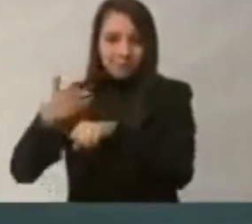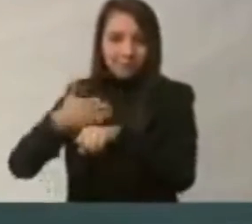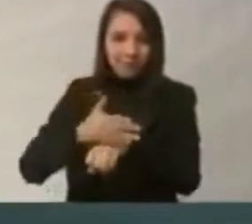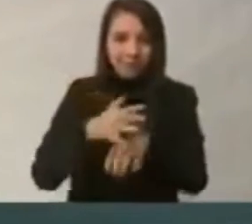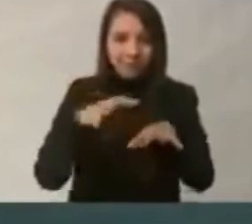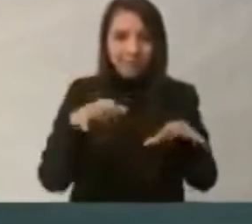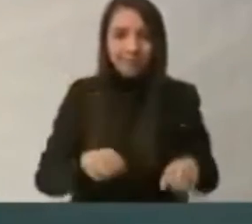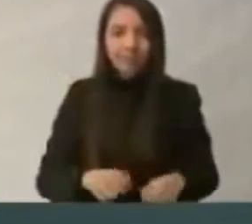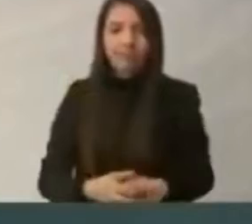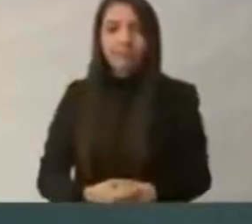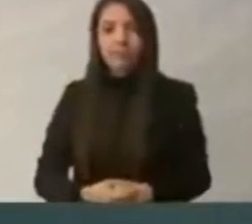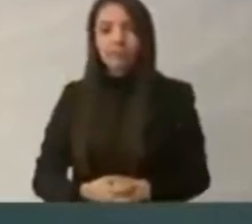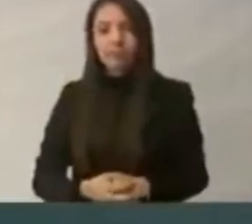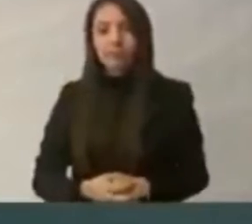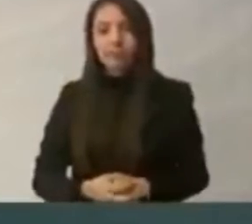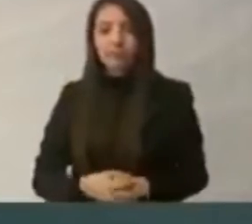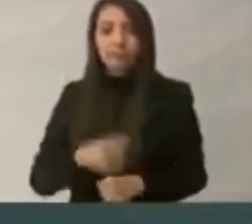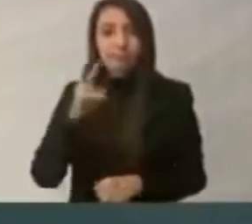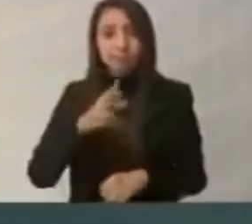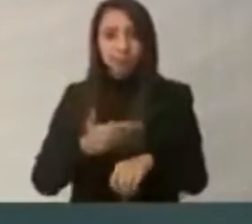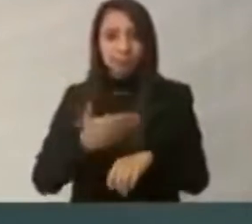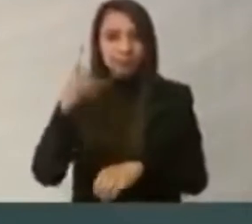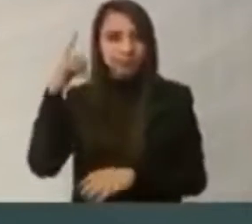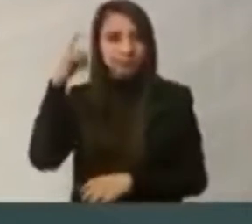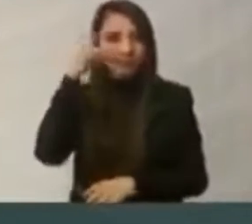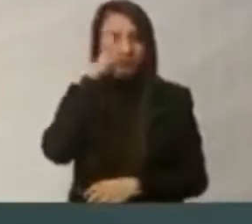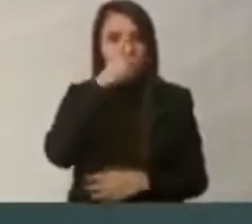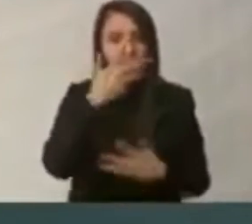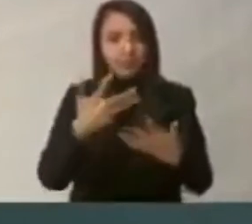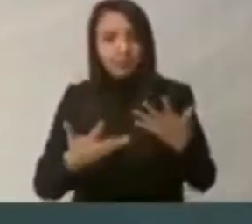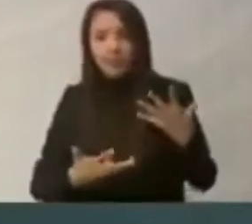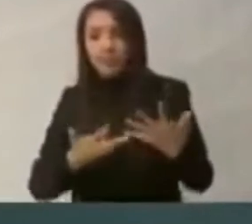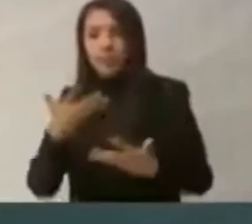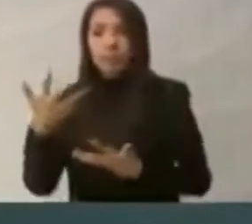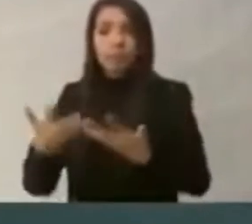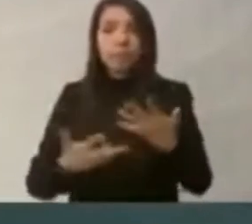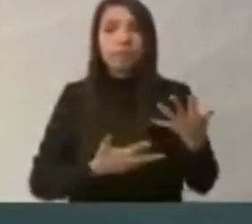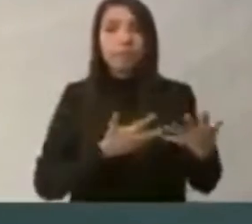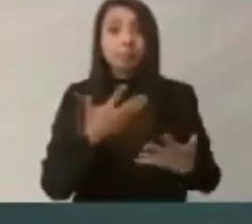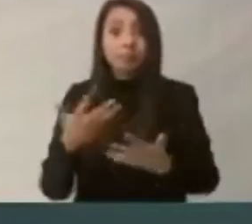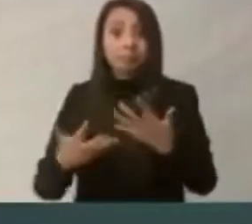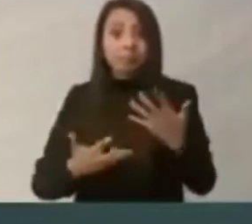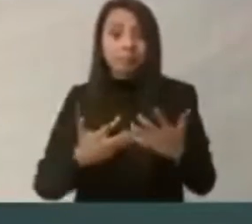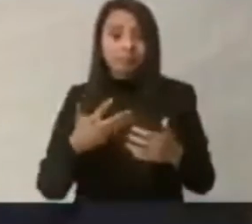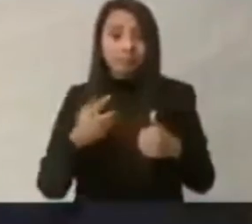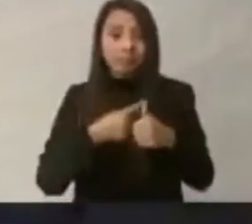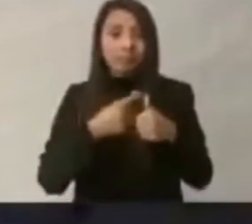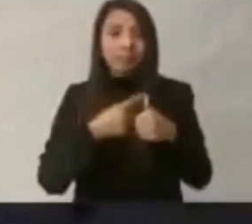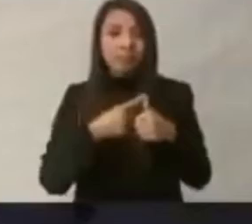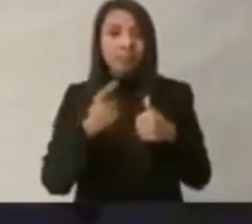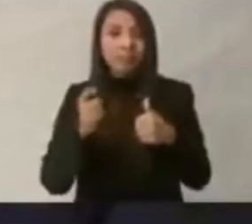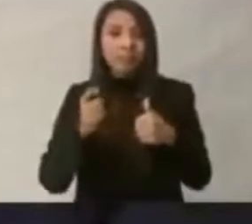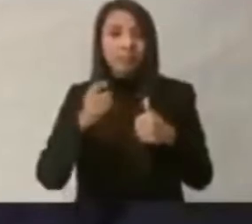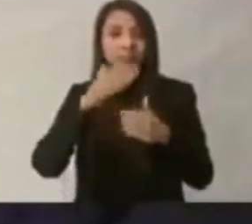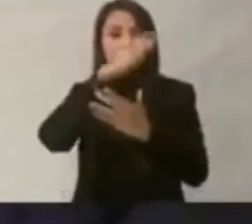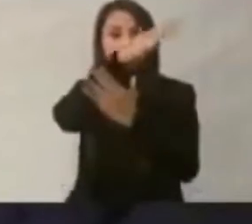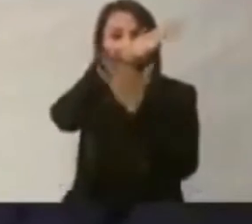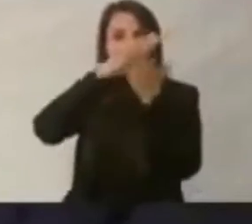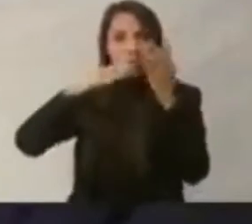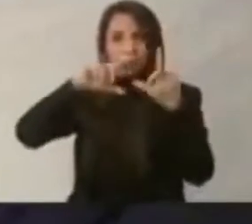era tan difícil la situación, primero por haber perdido la mitad del territorio.